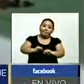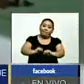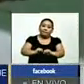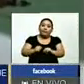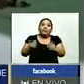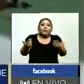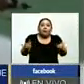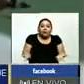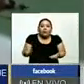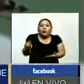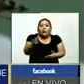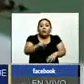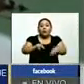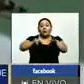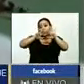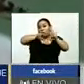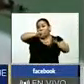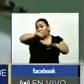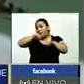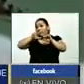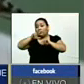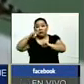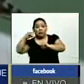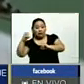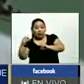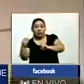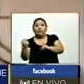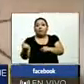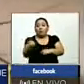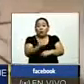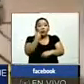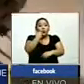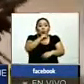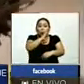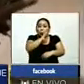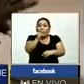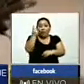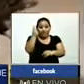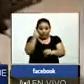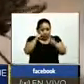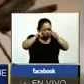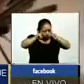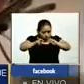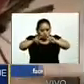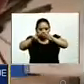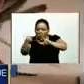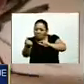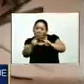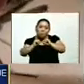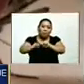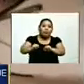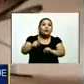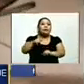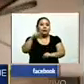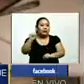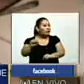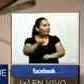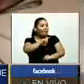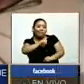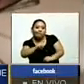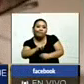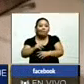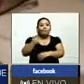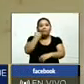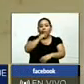Se contabilizan más de 8,300 casos de esta enfermedad y aún se investigan varias muertes para determinar si fueron por